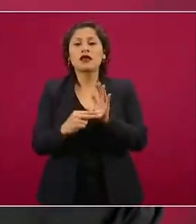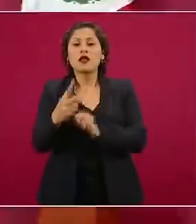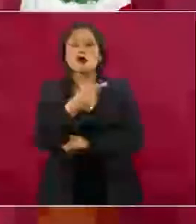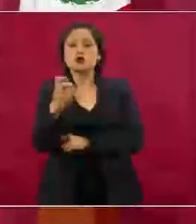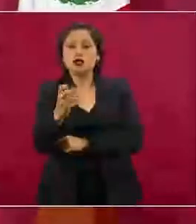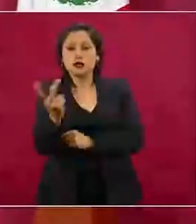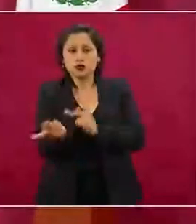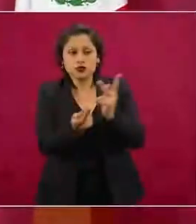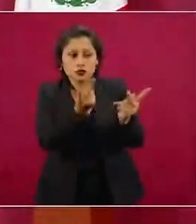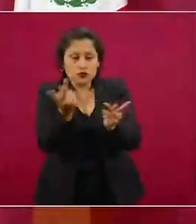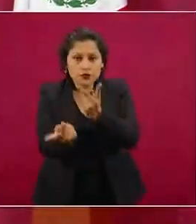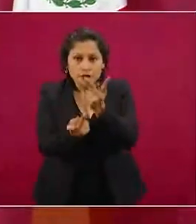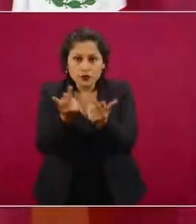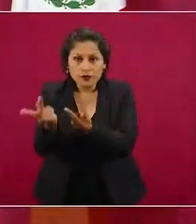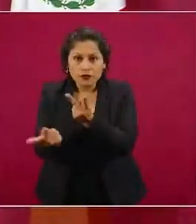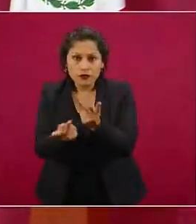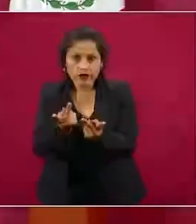aplicarse